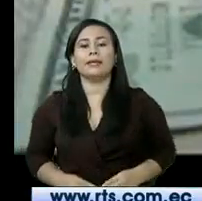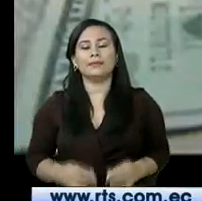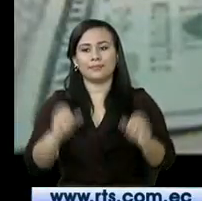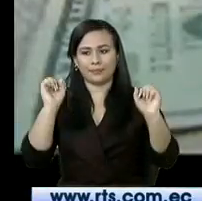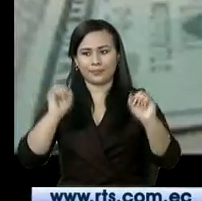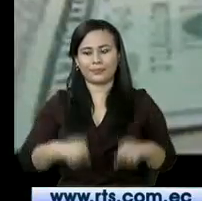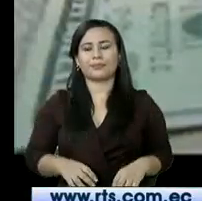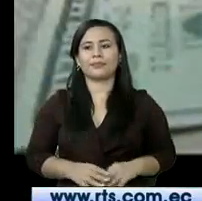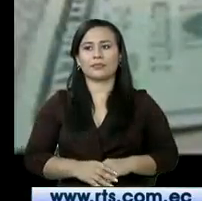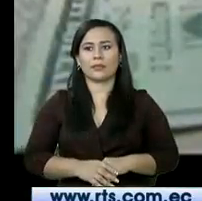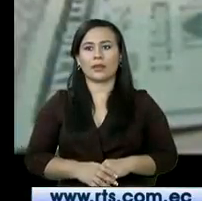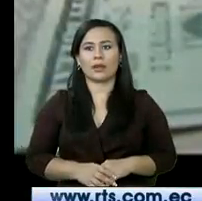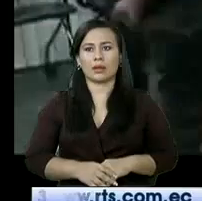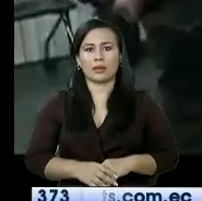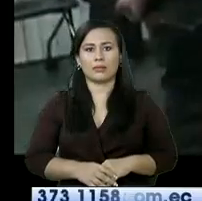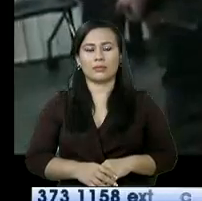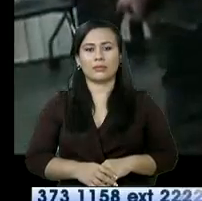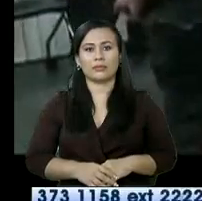esta ciudad